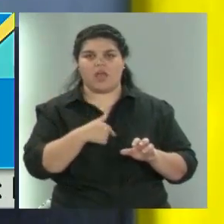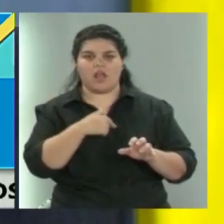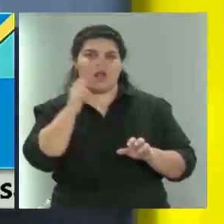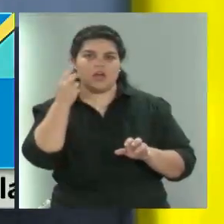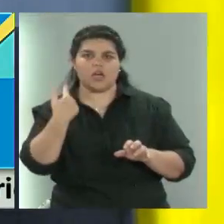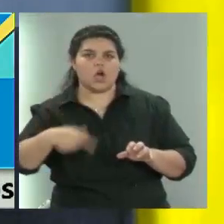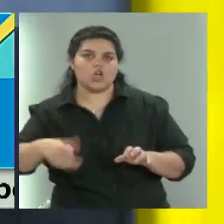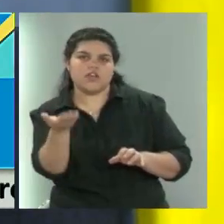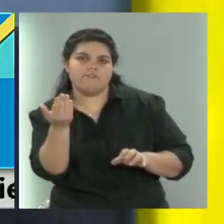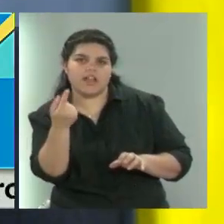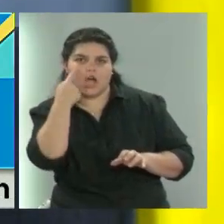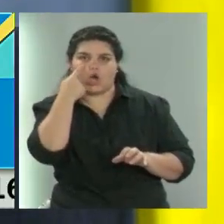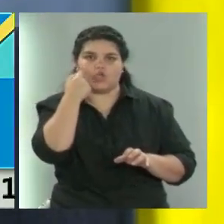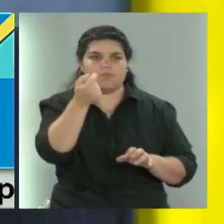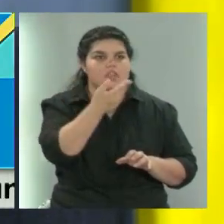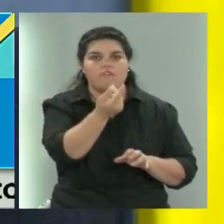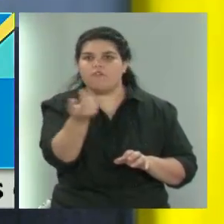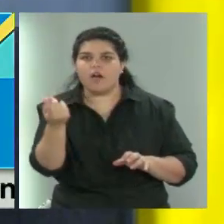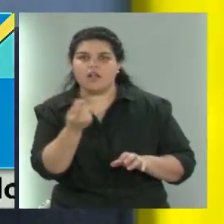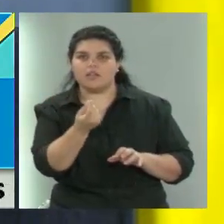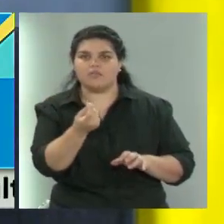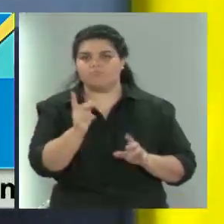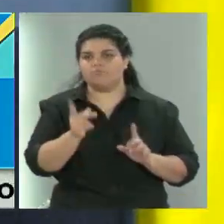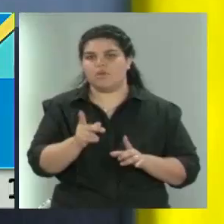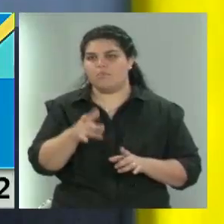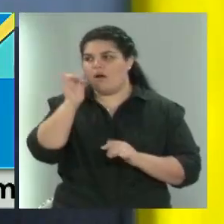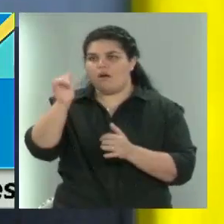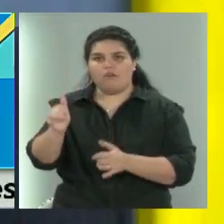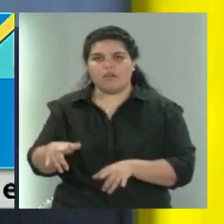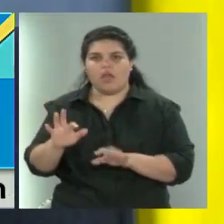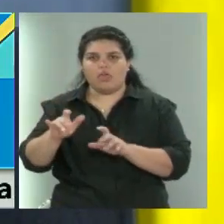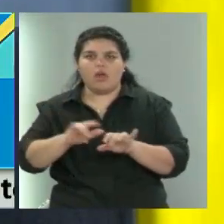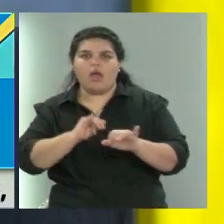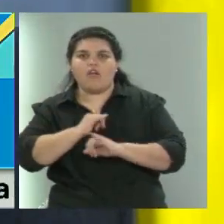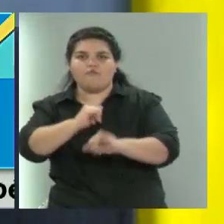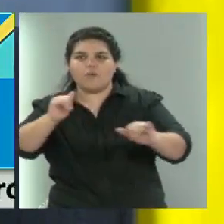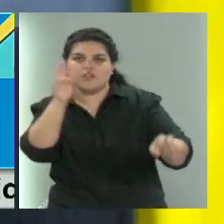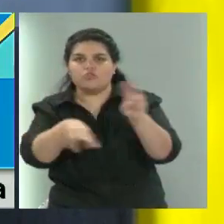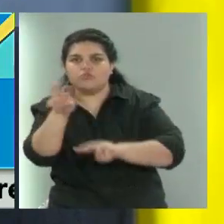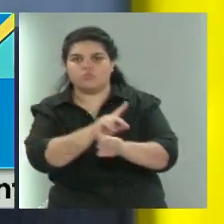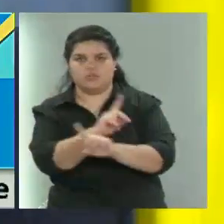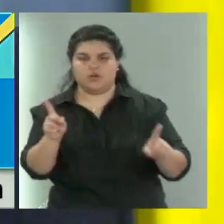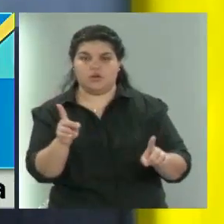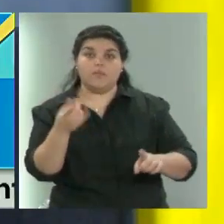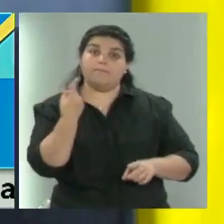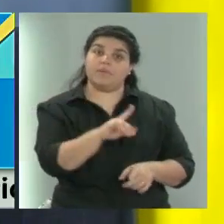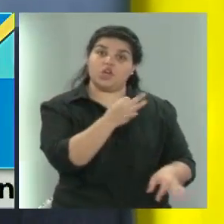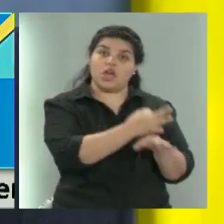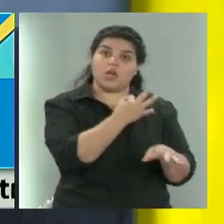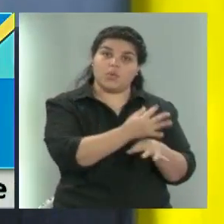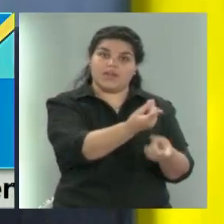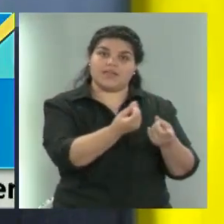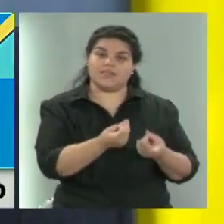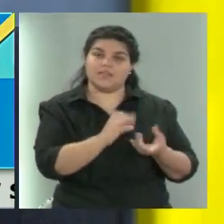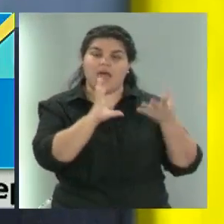queremos, que no lo usan precisamente los chicos para eso, lamentablemente, pero que también la escuela tendría que preocuparse para enseñarles de cómo se